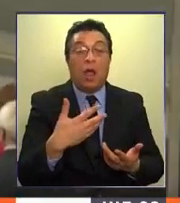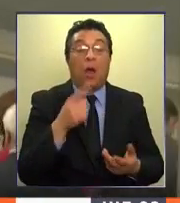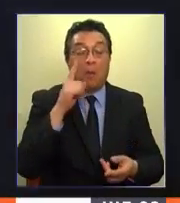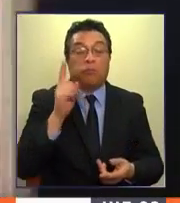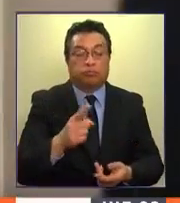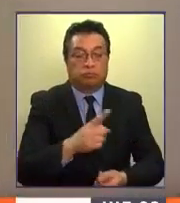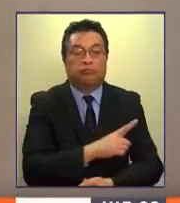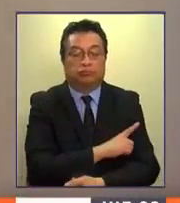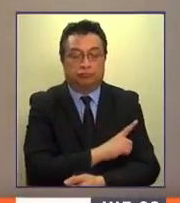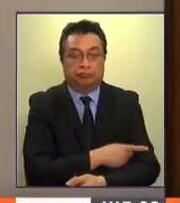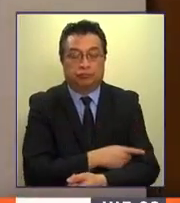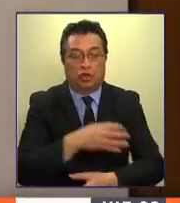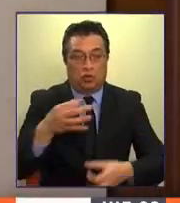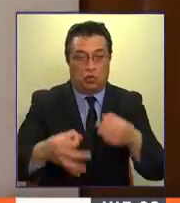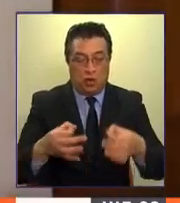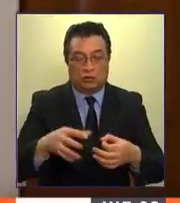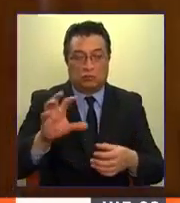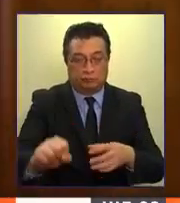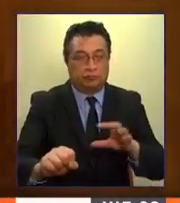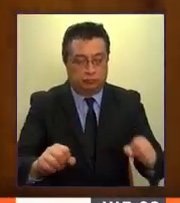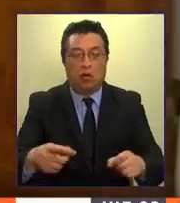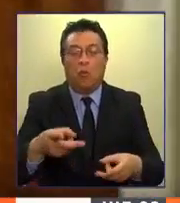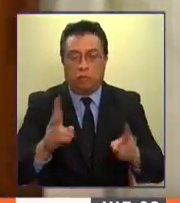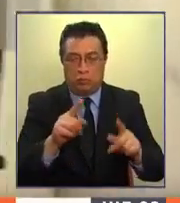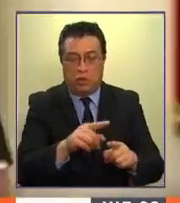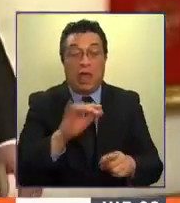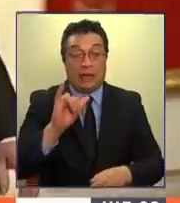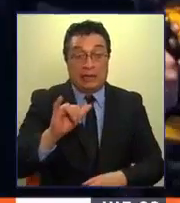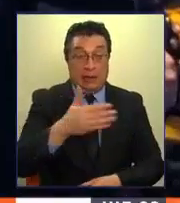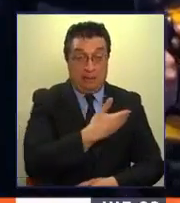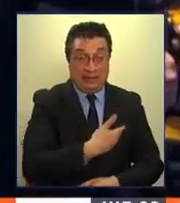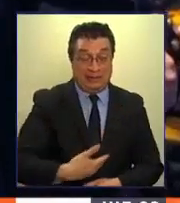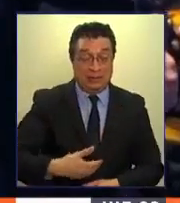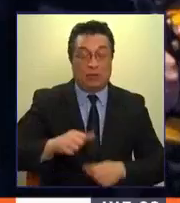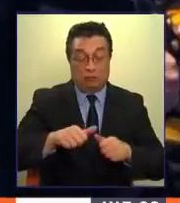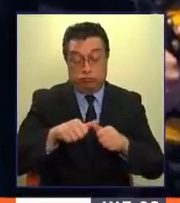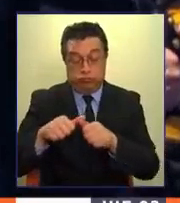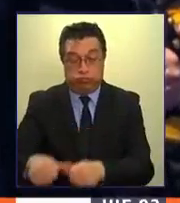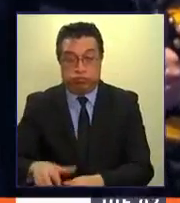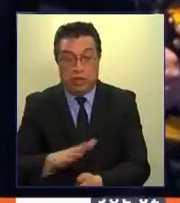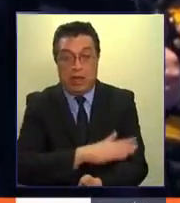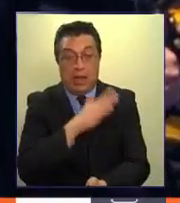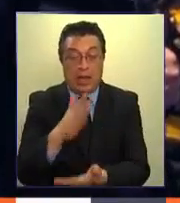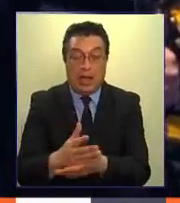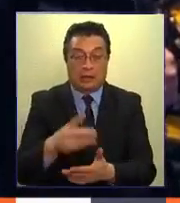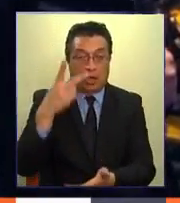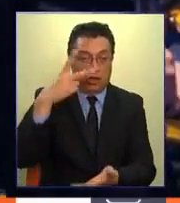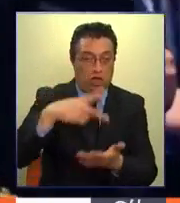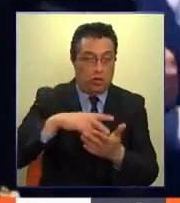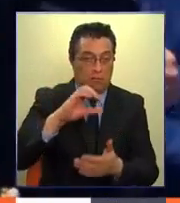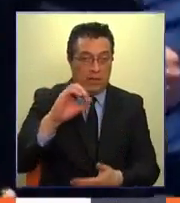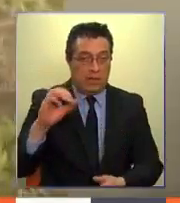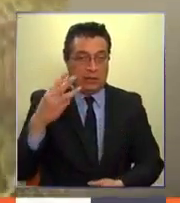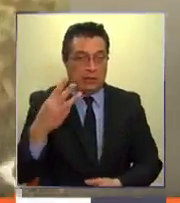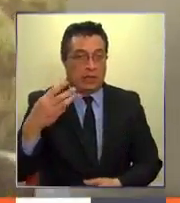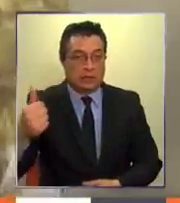y cese de jueces, pero además permitiría a Putin seguir en el poder hasta el año